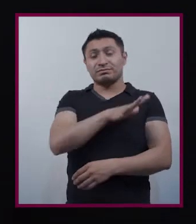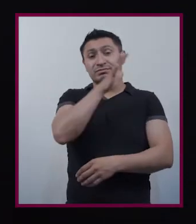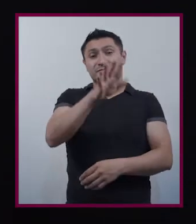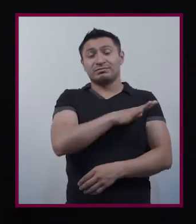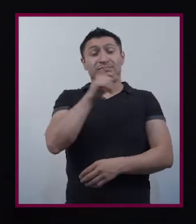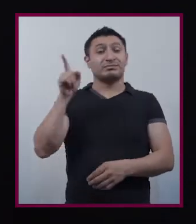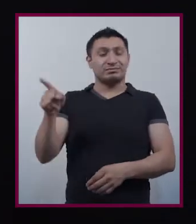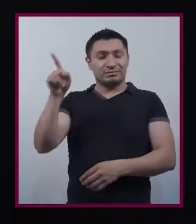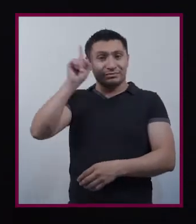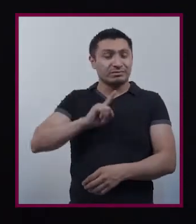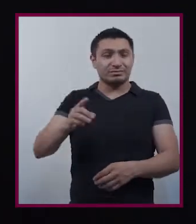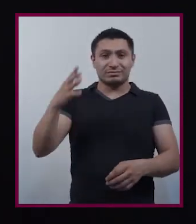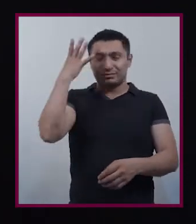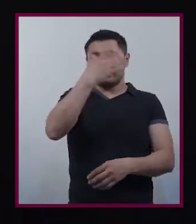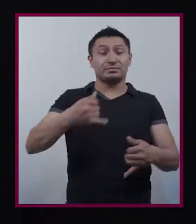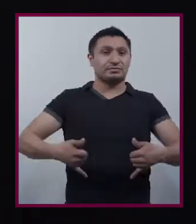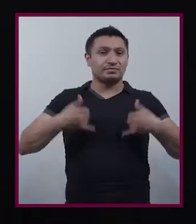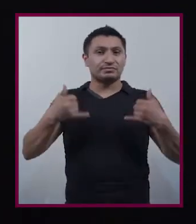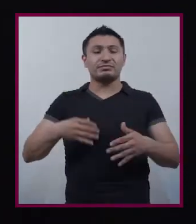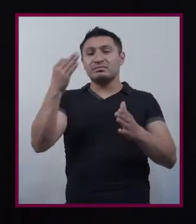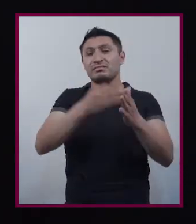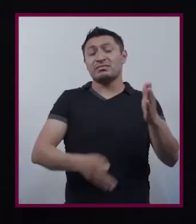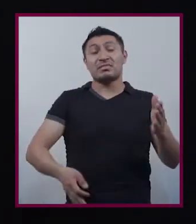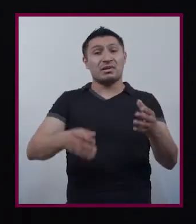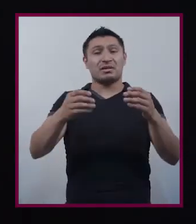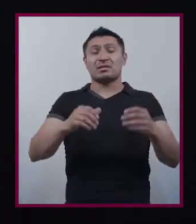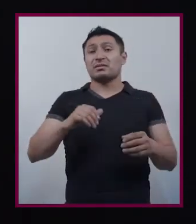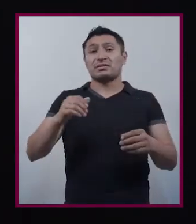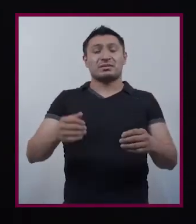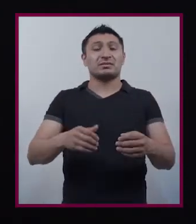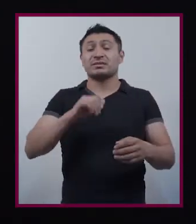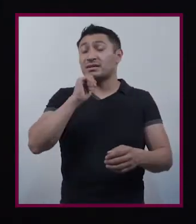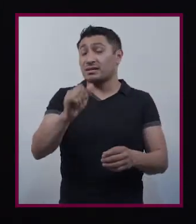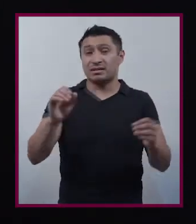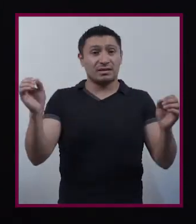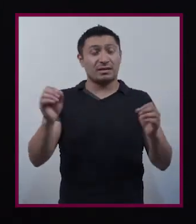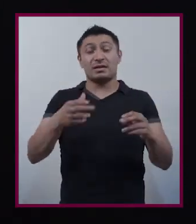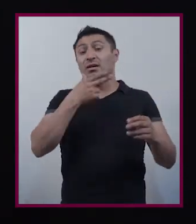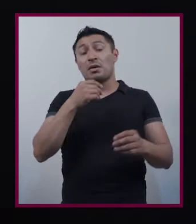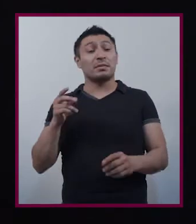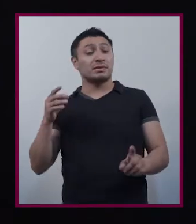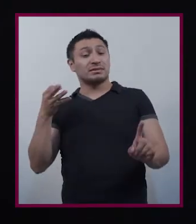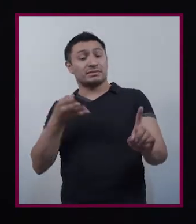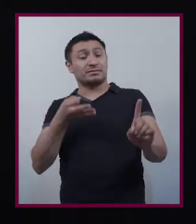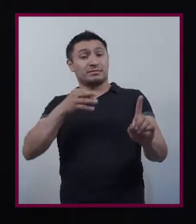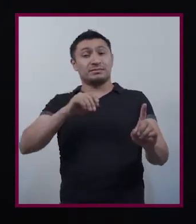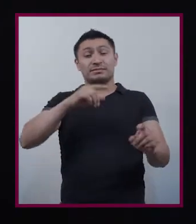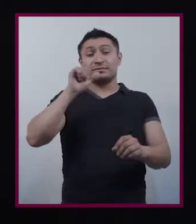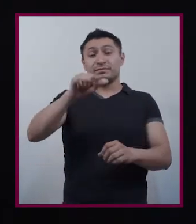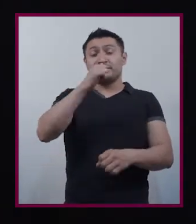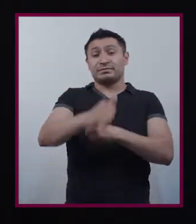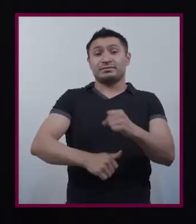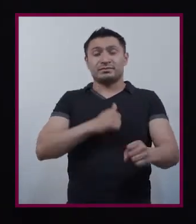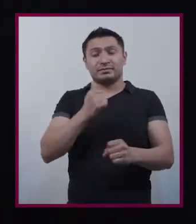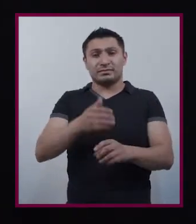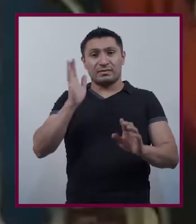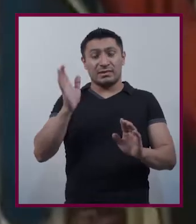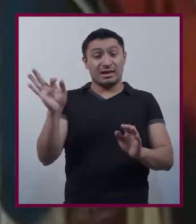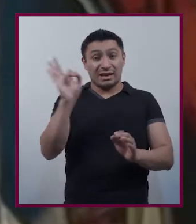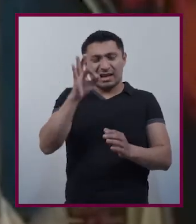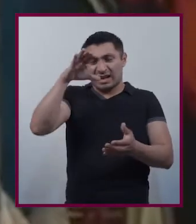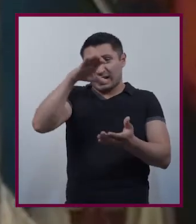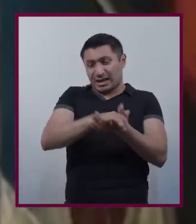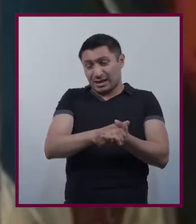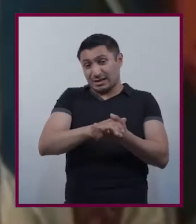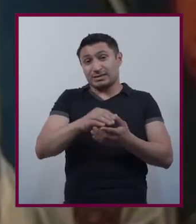bella adolescente, a la cual no le faltaban admiradores. Y antes de los 16 años se encontraba en vísperas de casarse.